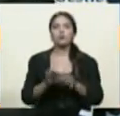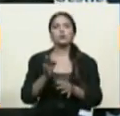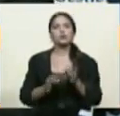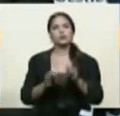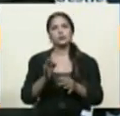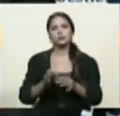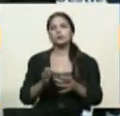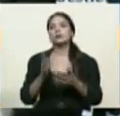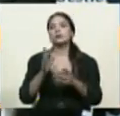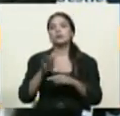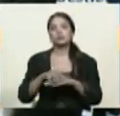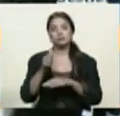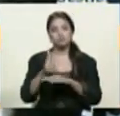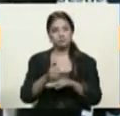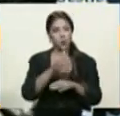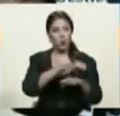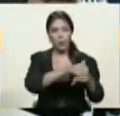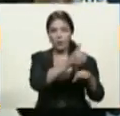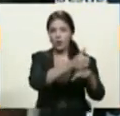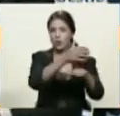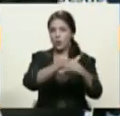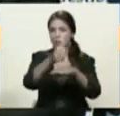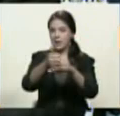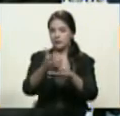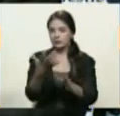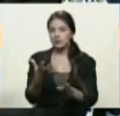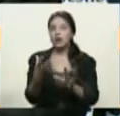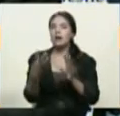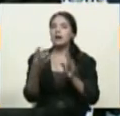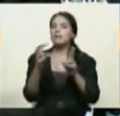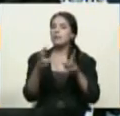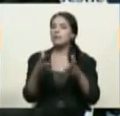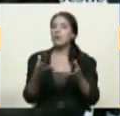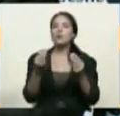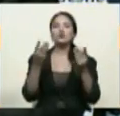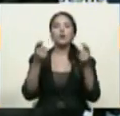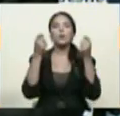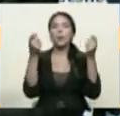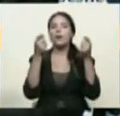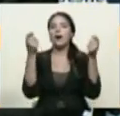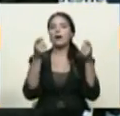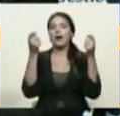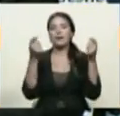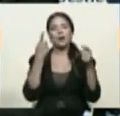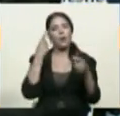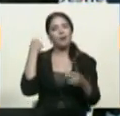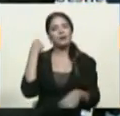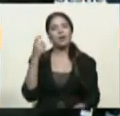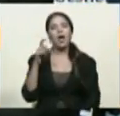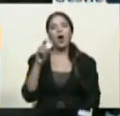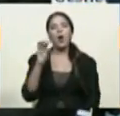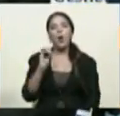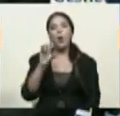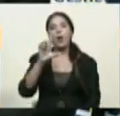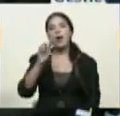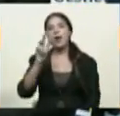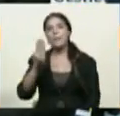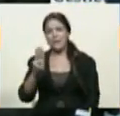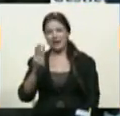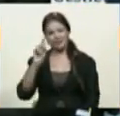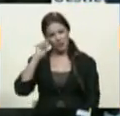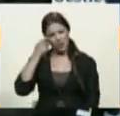determina hacer responsabilidades si hablo mucho por ejemplos eso es propaganda mucho con el caso de las huele p la gran sorpresa